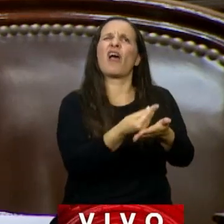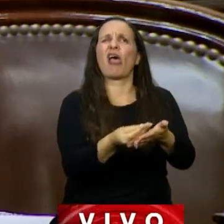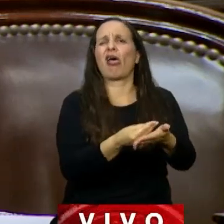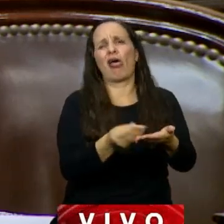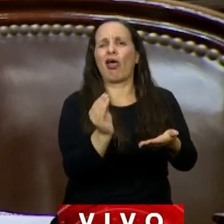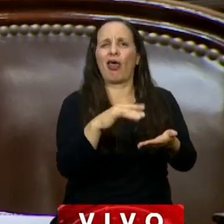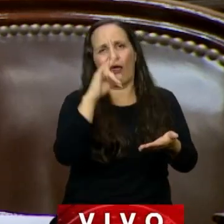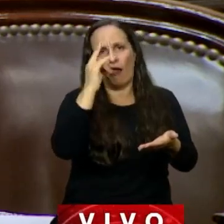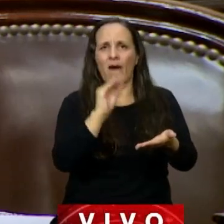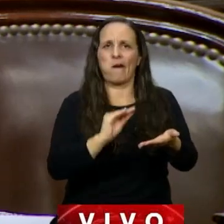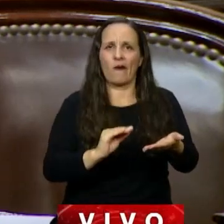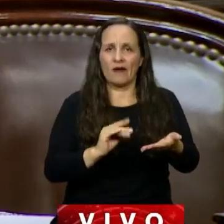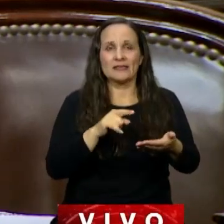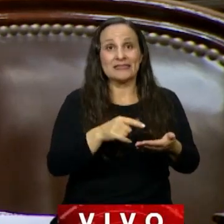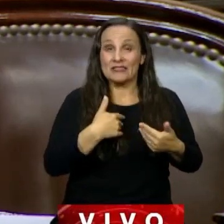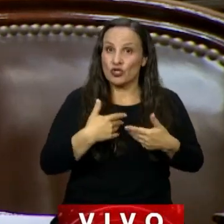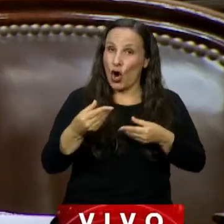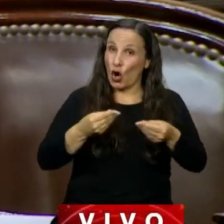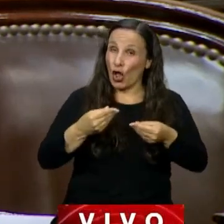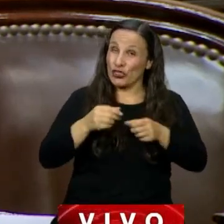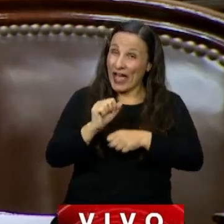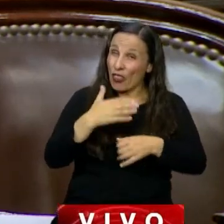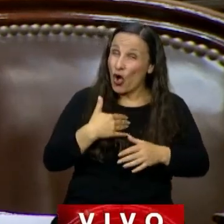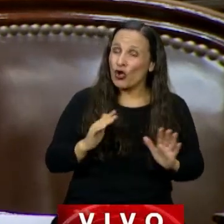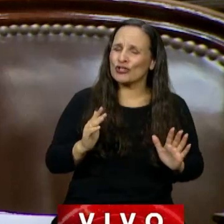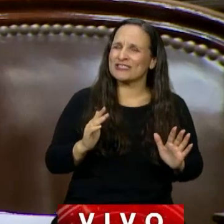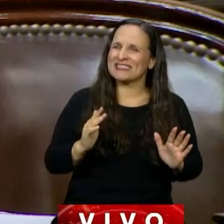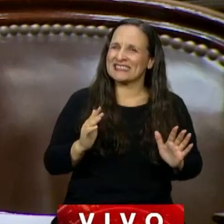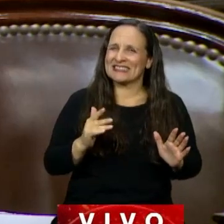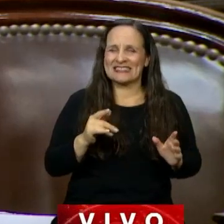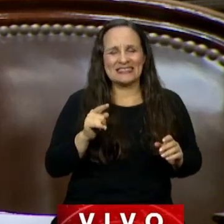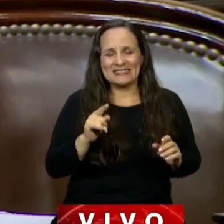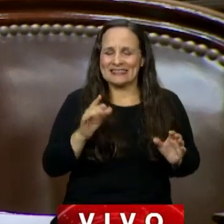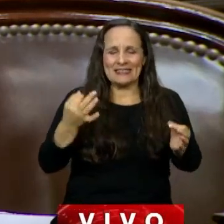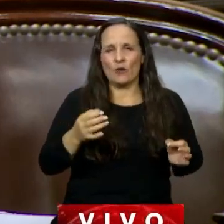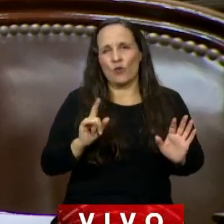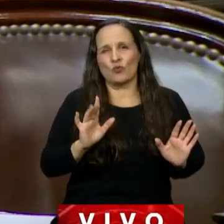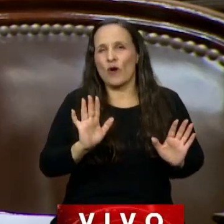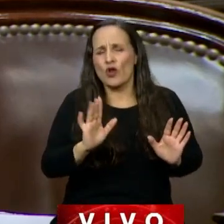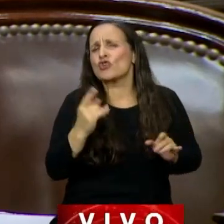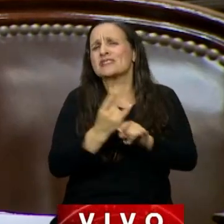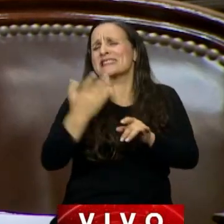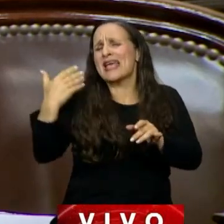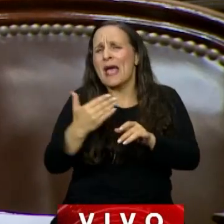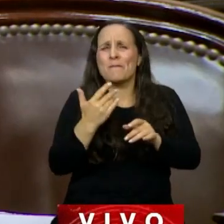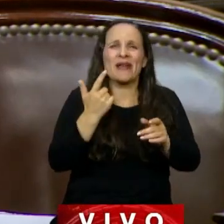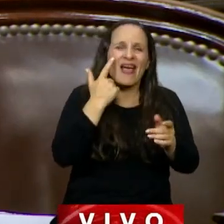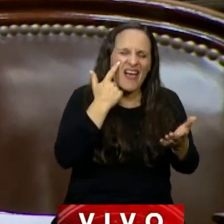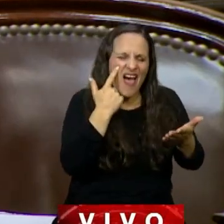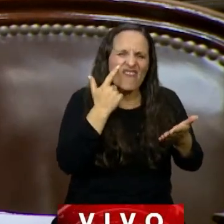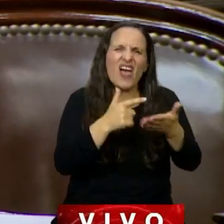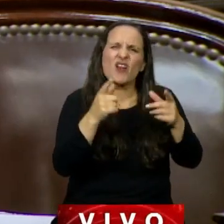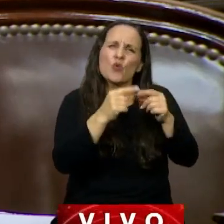público, esta terminología no me es ajena y siempre hemos tenido la posibilidad de analizar cuando las cifras no